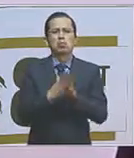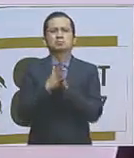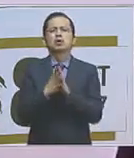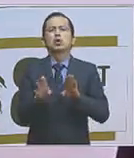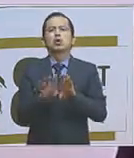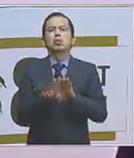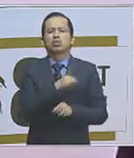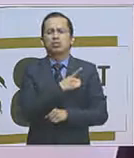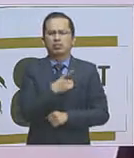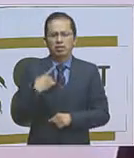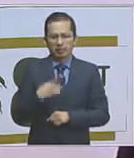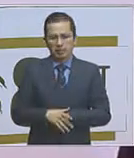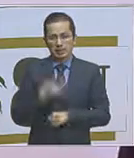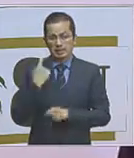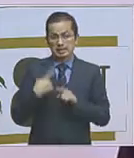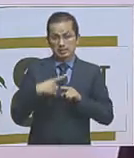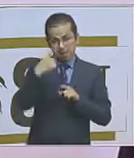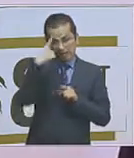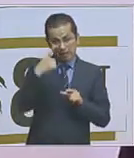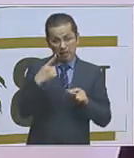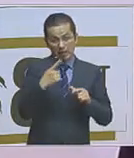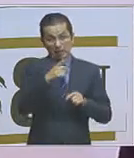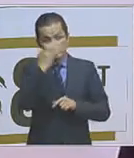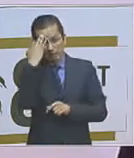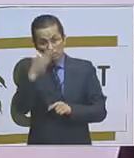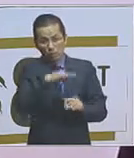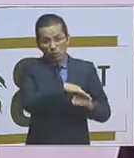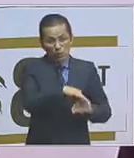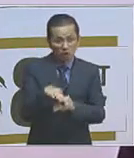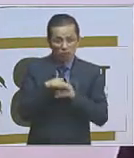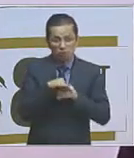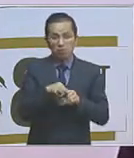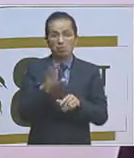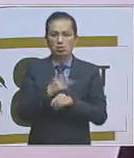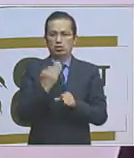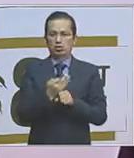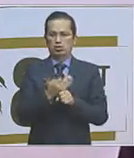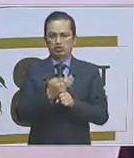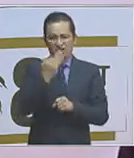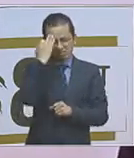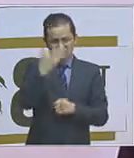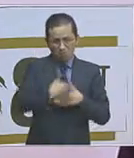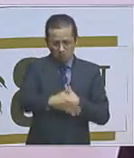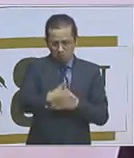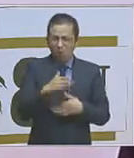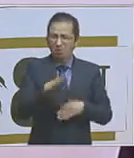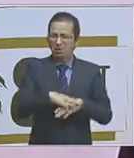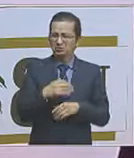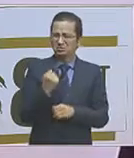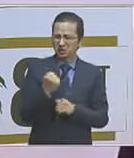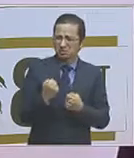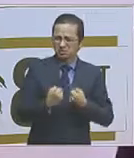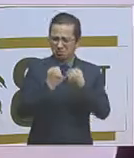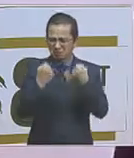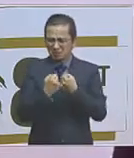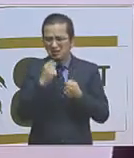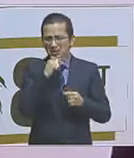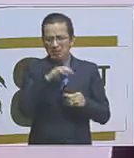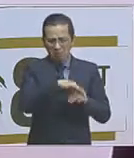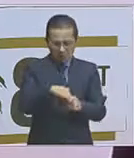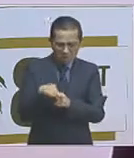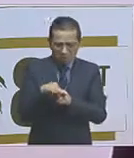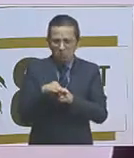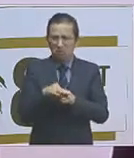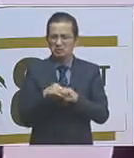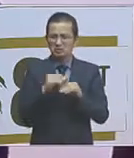los árbitros electorales en contextos de altas tensiones políticas y de elecciones cerradas reconectar estos